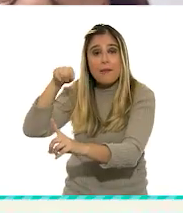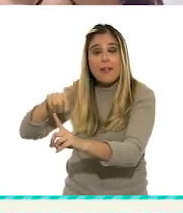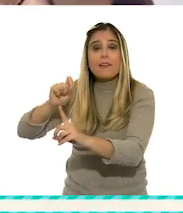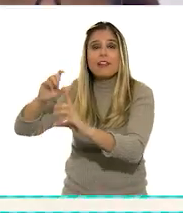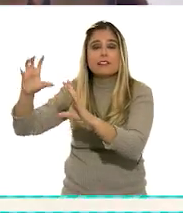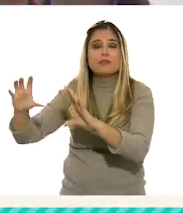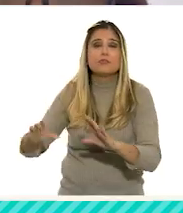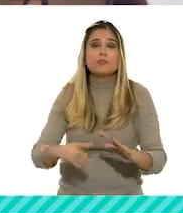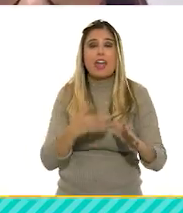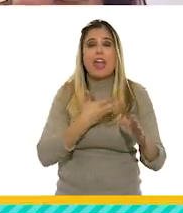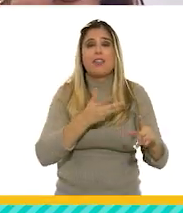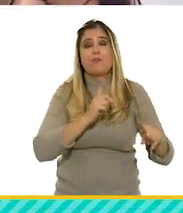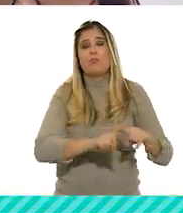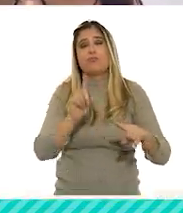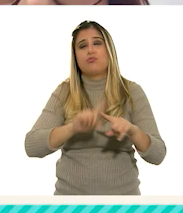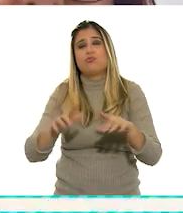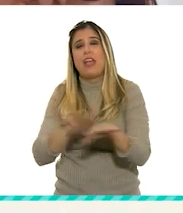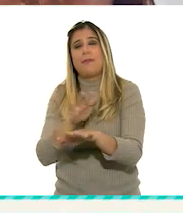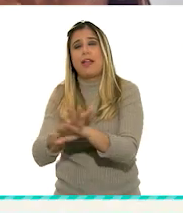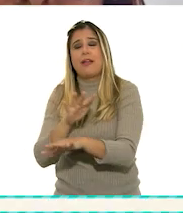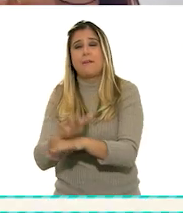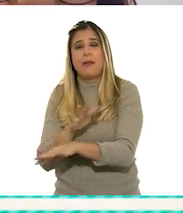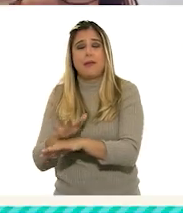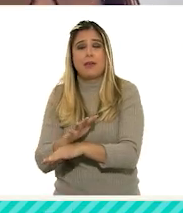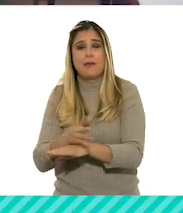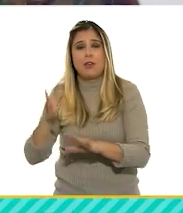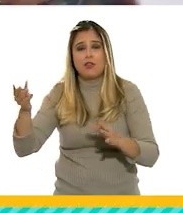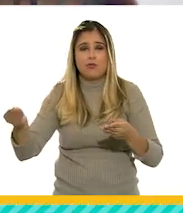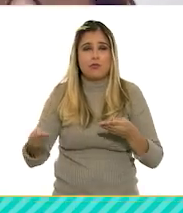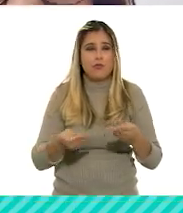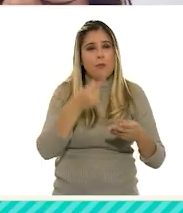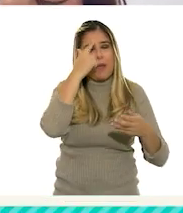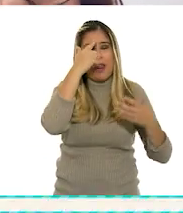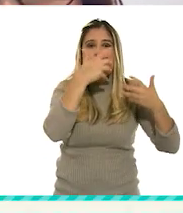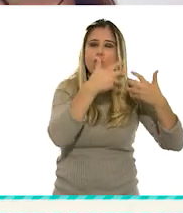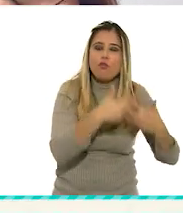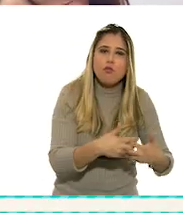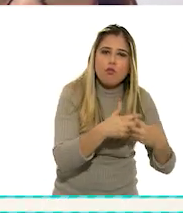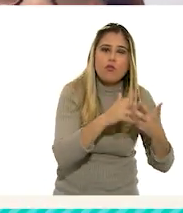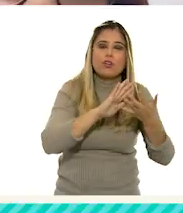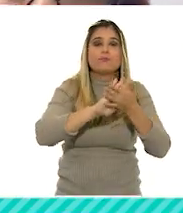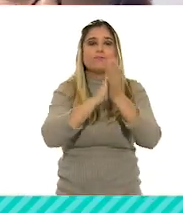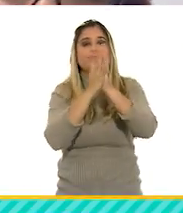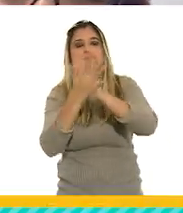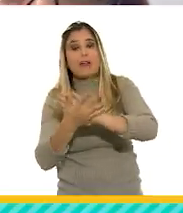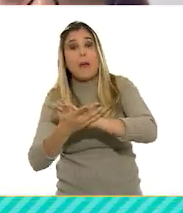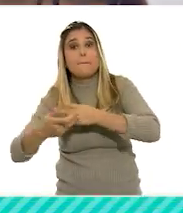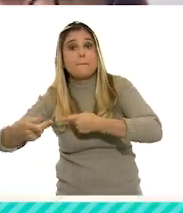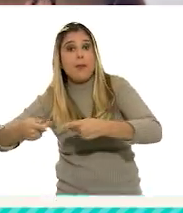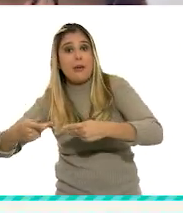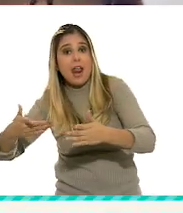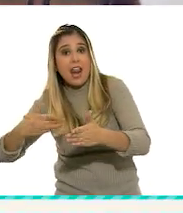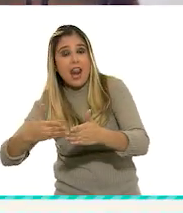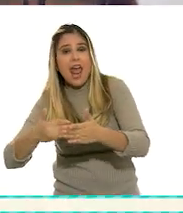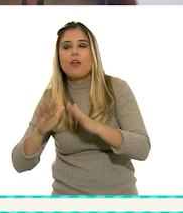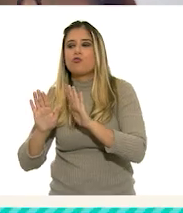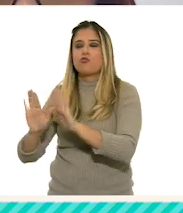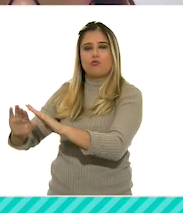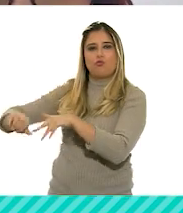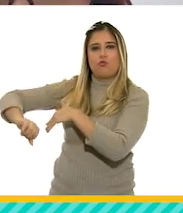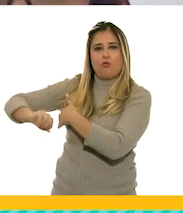a diversos cambios, desde la producción, transformación, preparación y